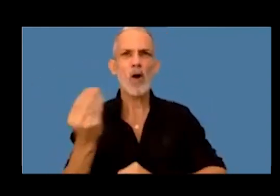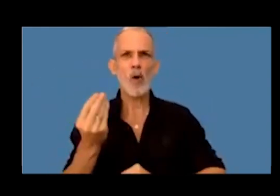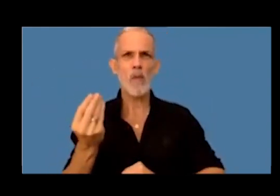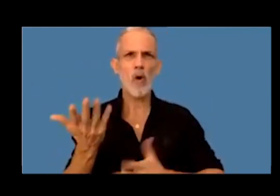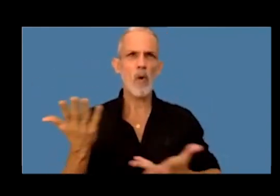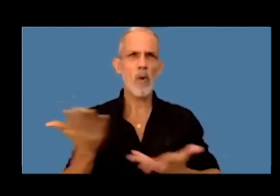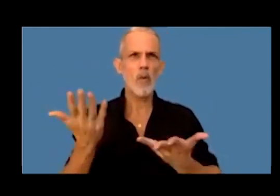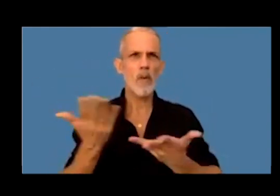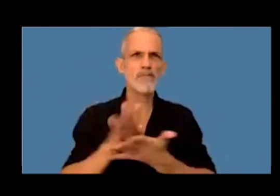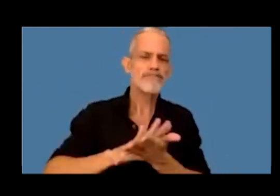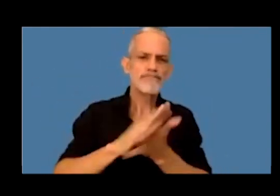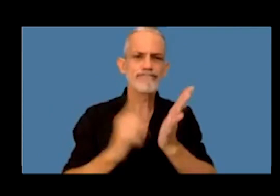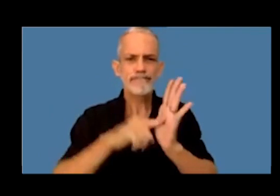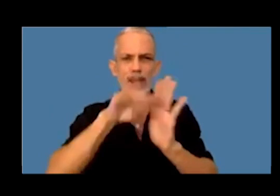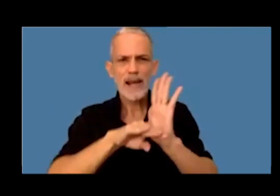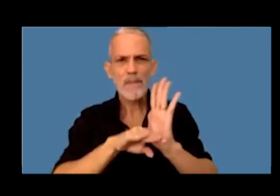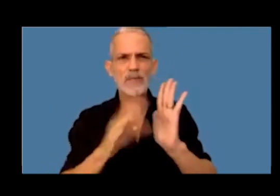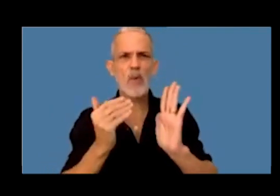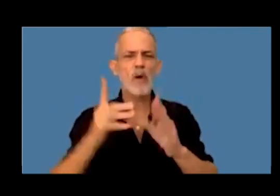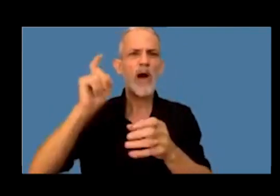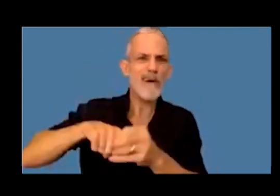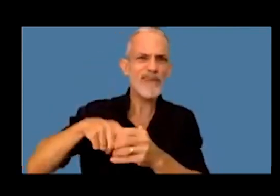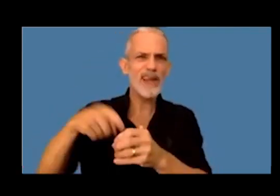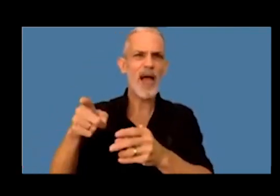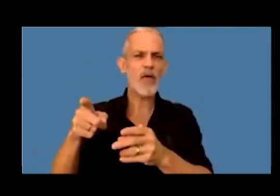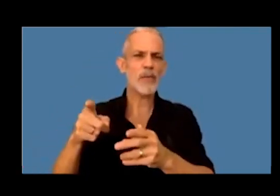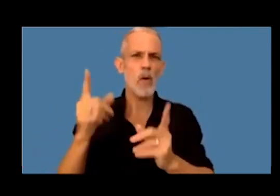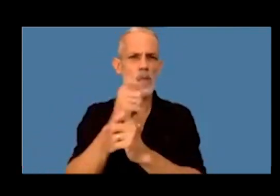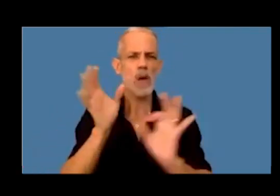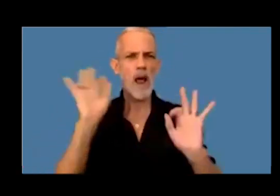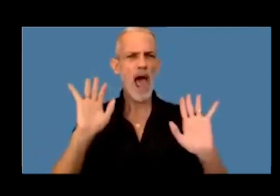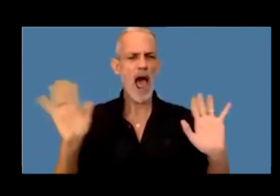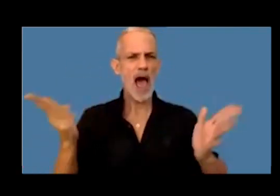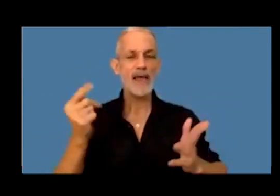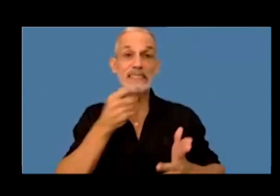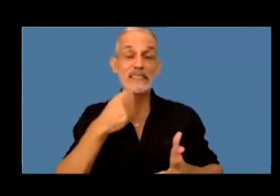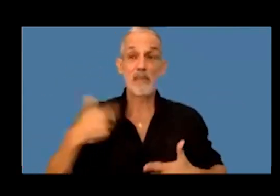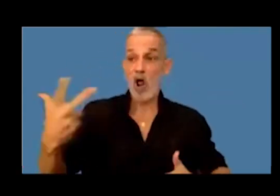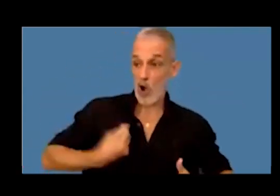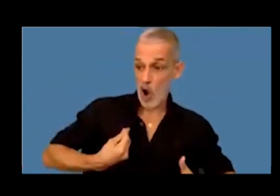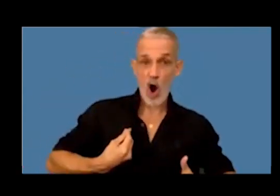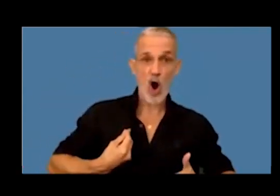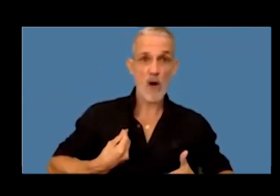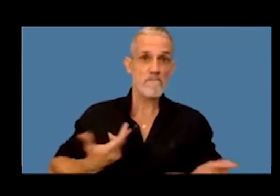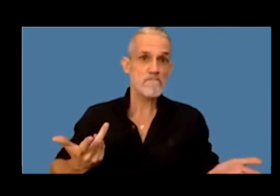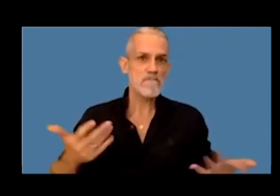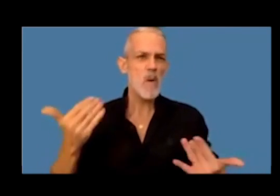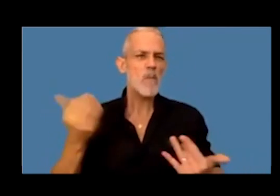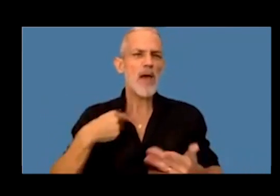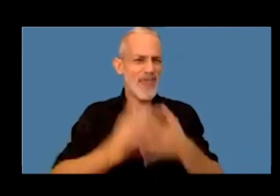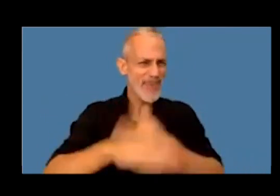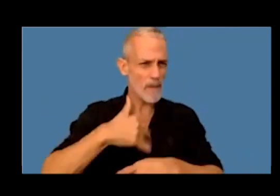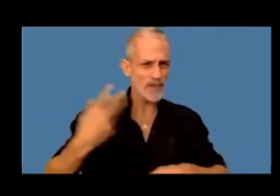alguna reglamentación donde uno pudiera ingresar sin problemas. Si pueden decir no se puede ingresar porque tenés una discapacidad,